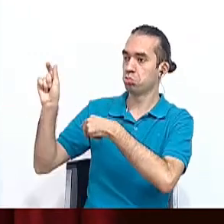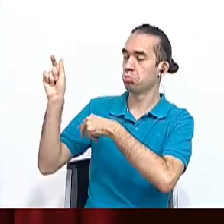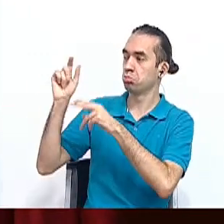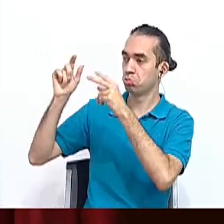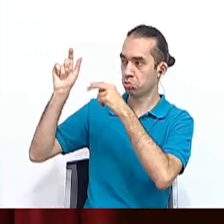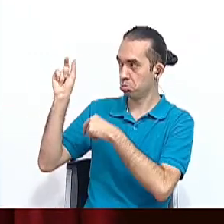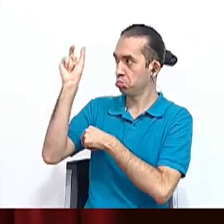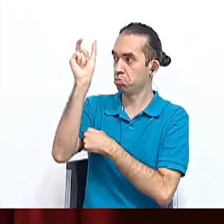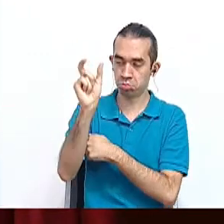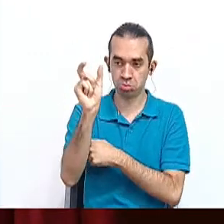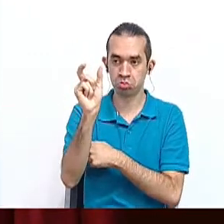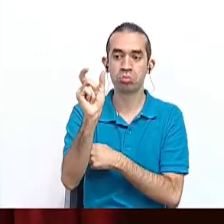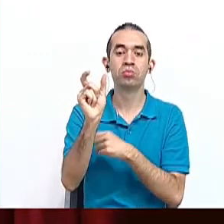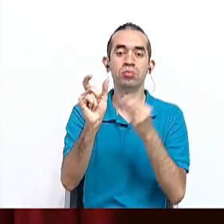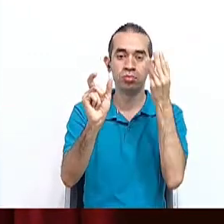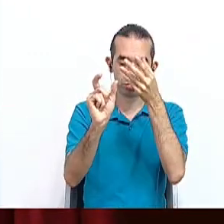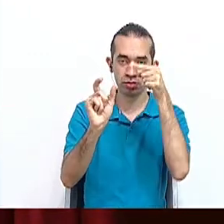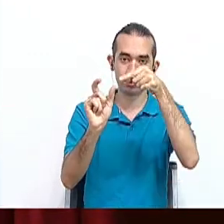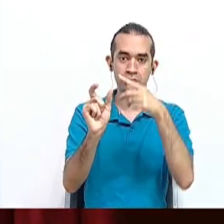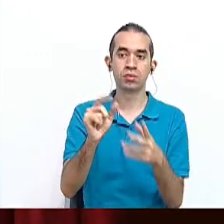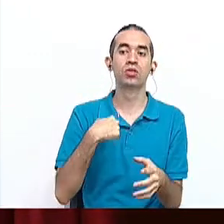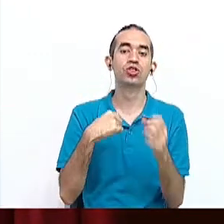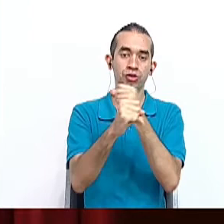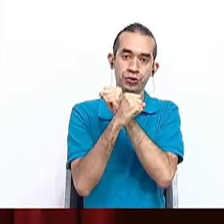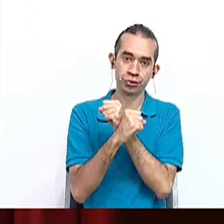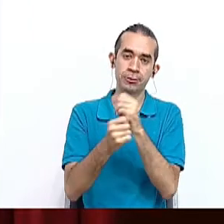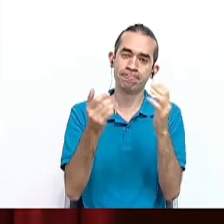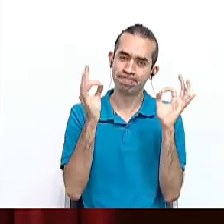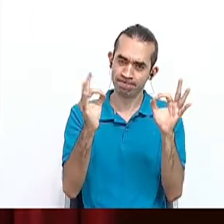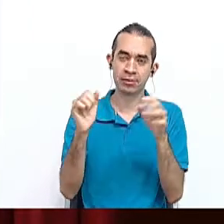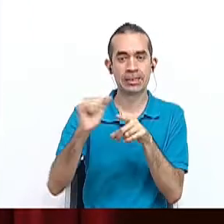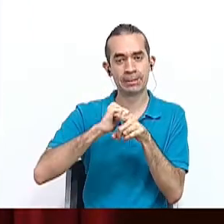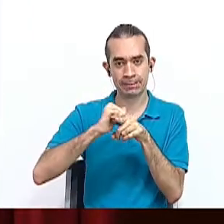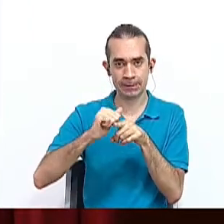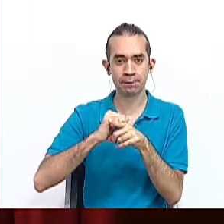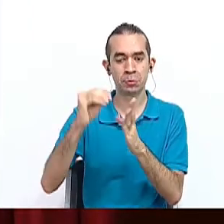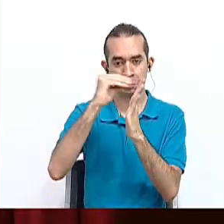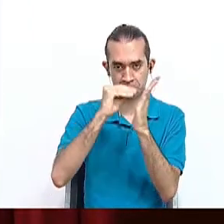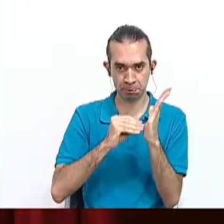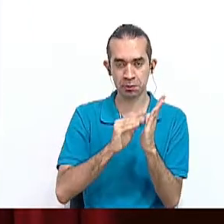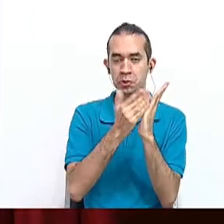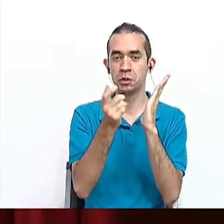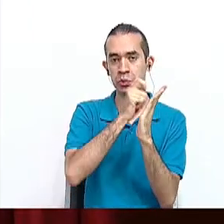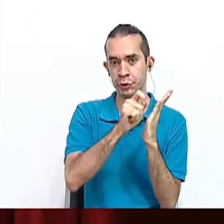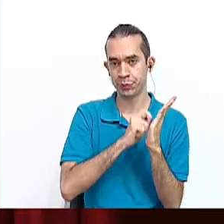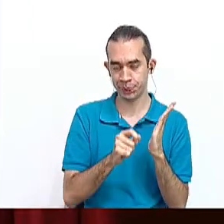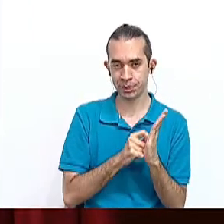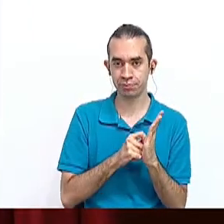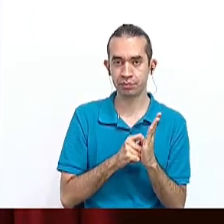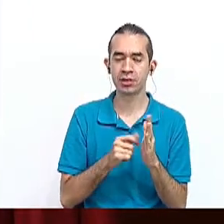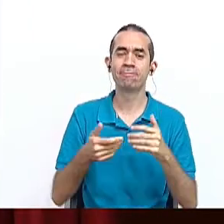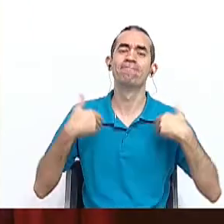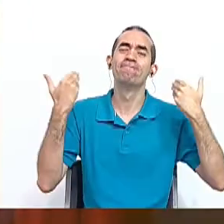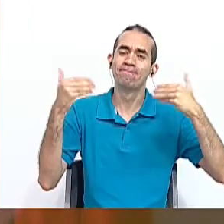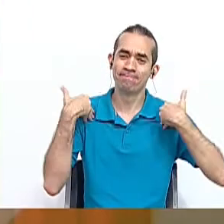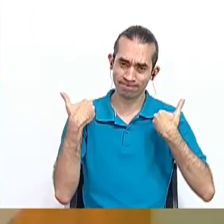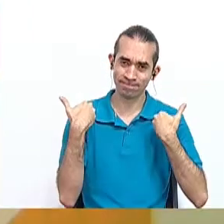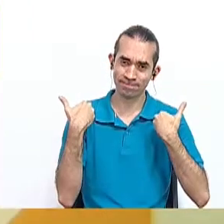Estoy segura que les fue muy bien con este repaso y con todos los apuntes que hicieron ahí en su cuaderno. Los felicito.